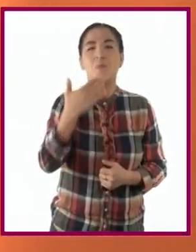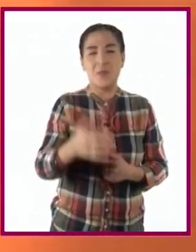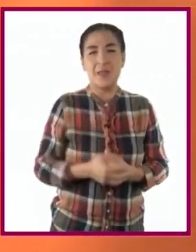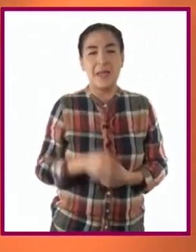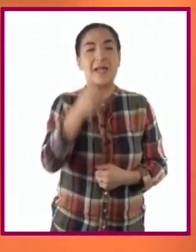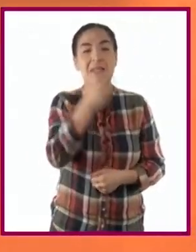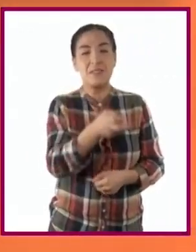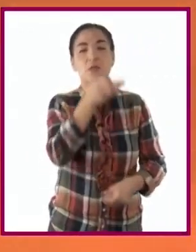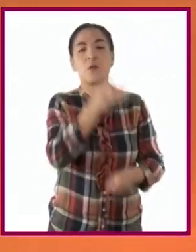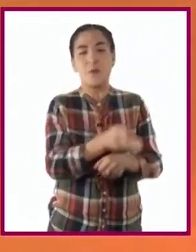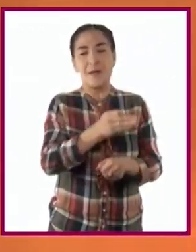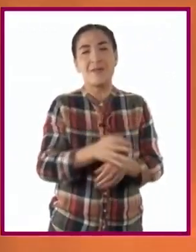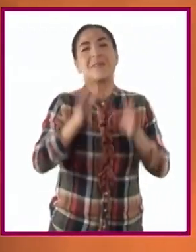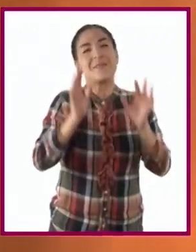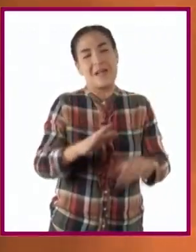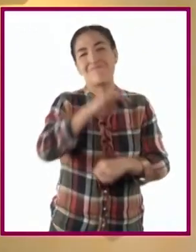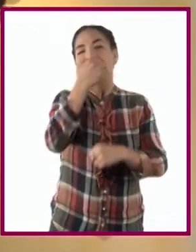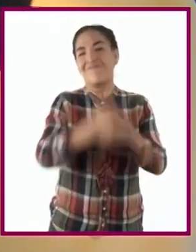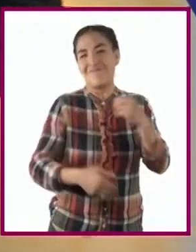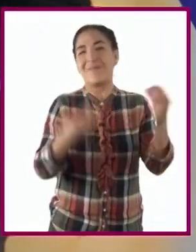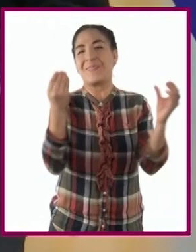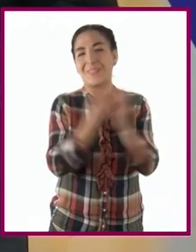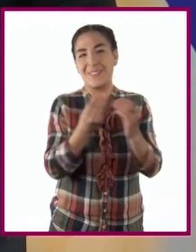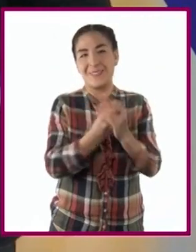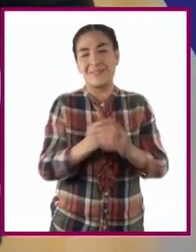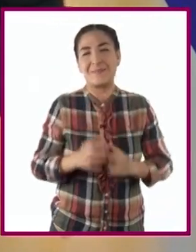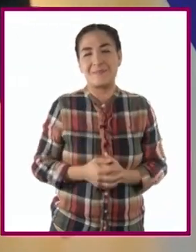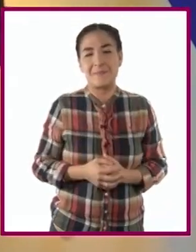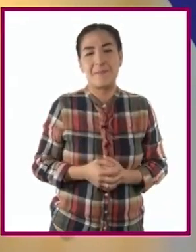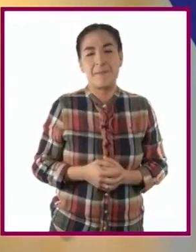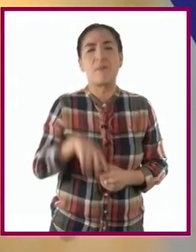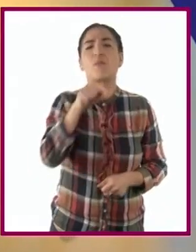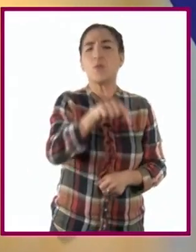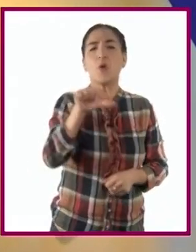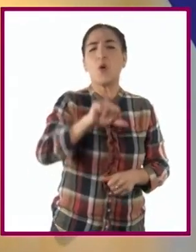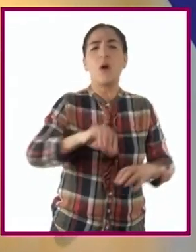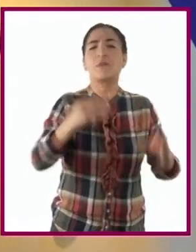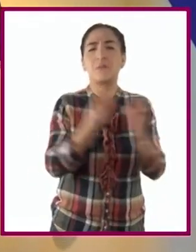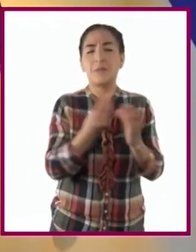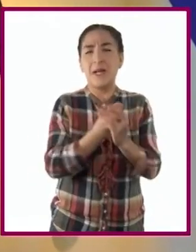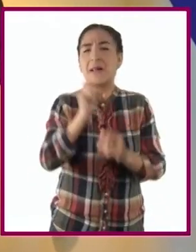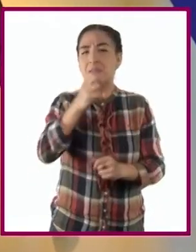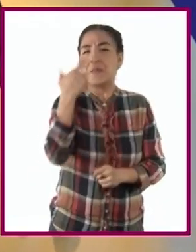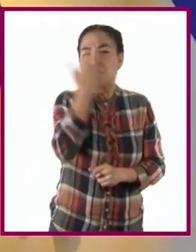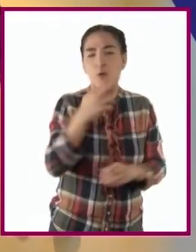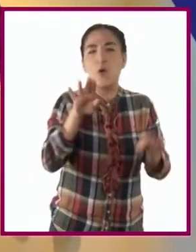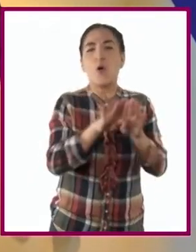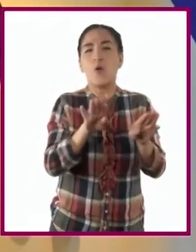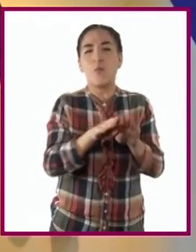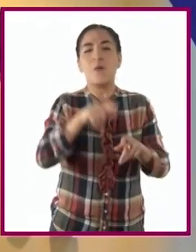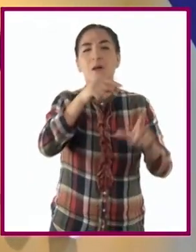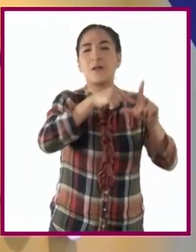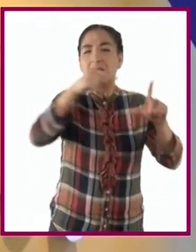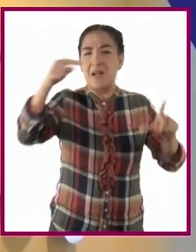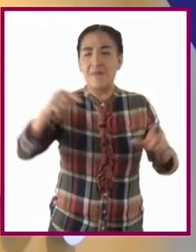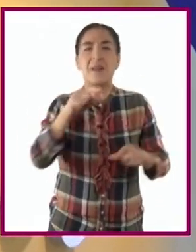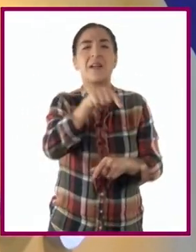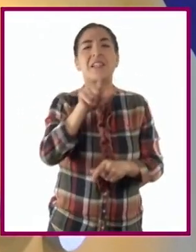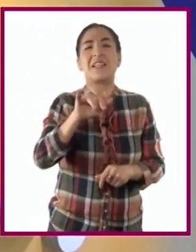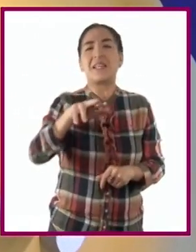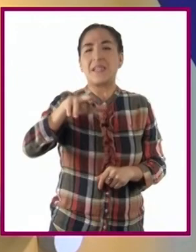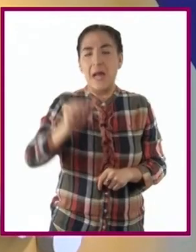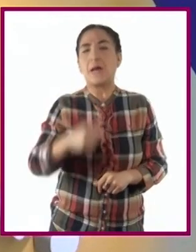nos acercamos al final de esta sesión. En esta clase hemos analizado gráficas de línea y aprendimos que